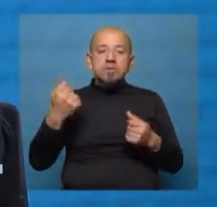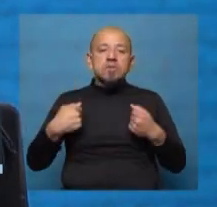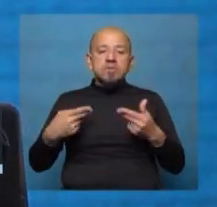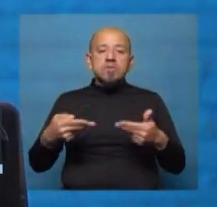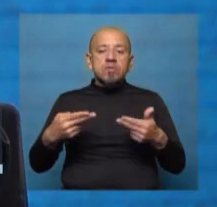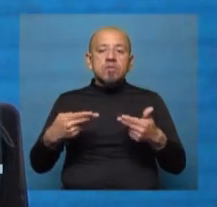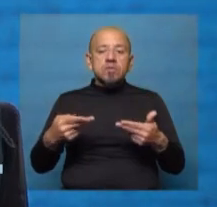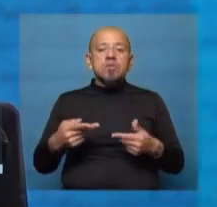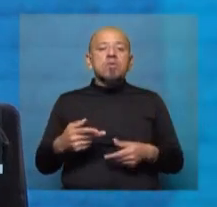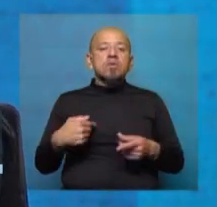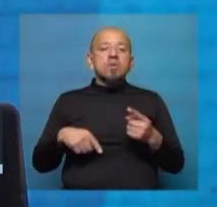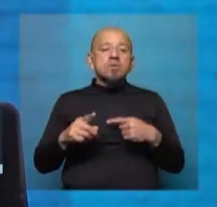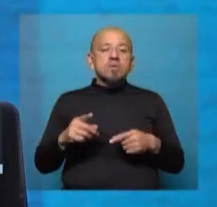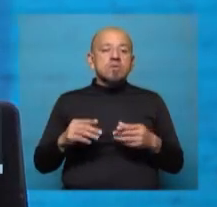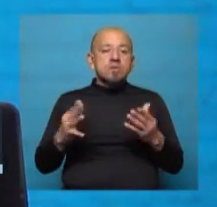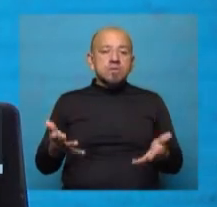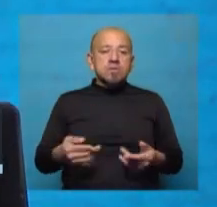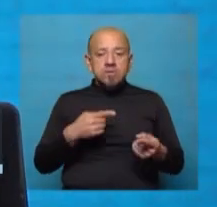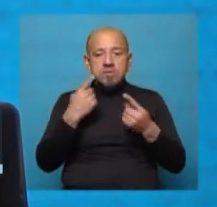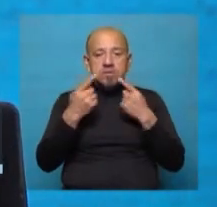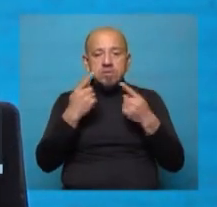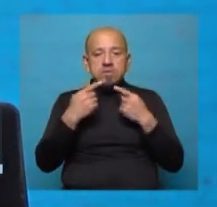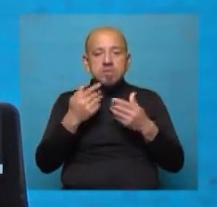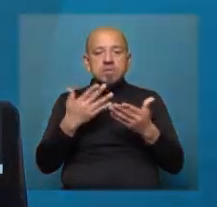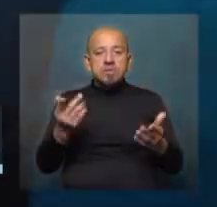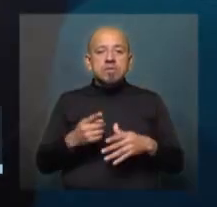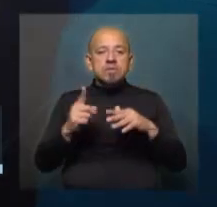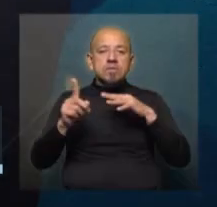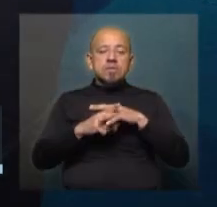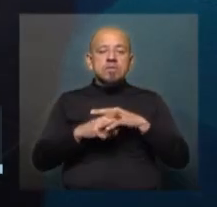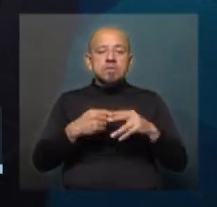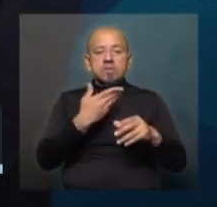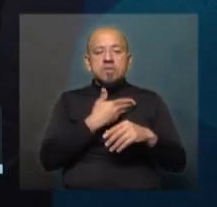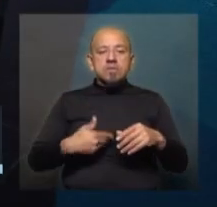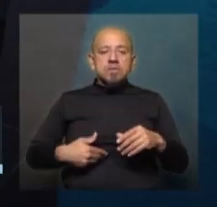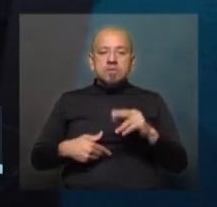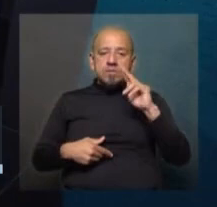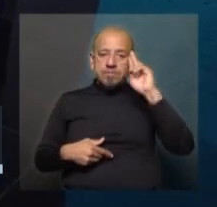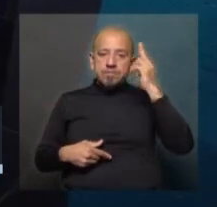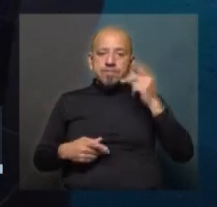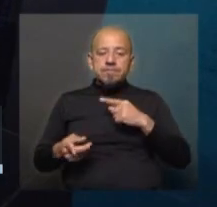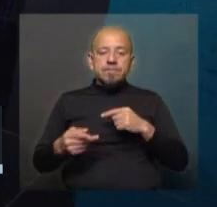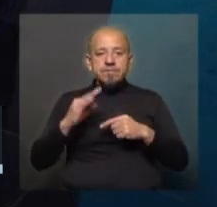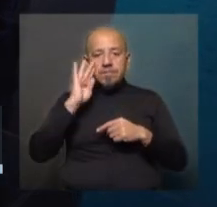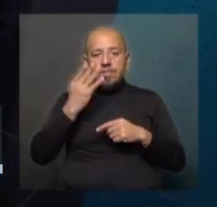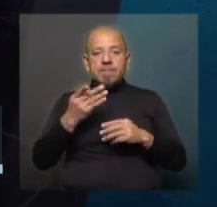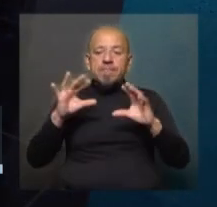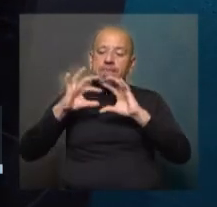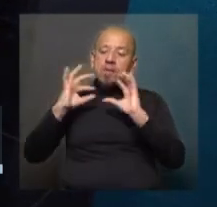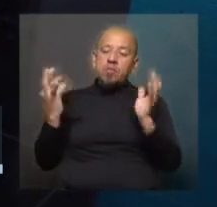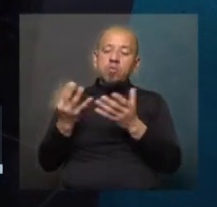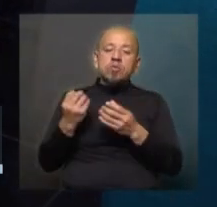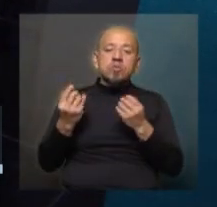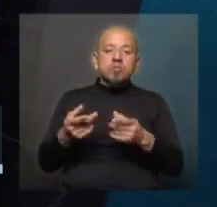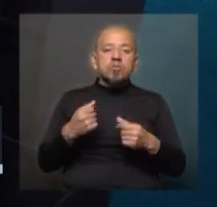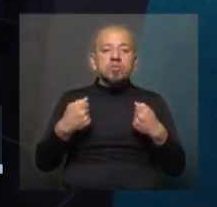siendo una herramienta este de conversación de inclusión entre gobiernos el Uruguay es reconocido a nivel mundial entre otras cosas por